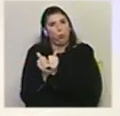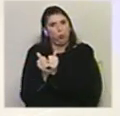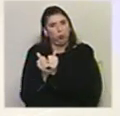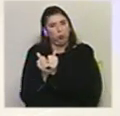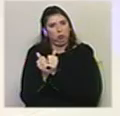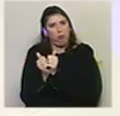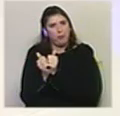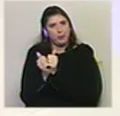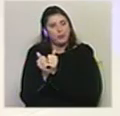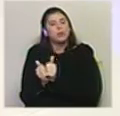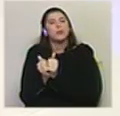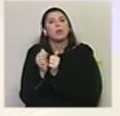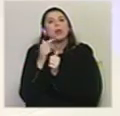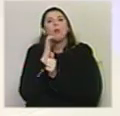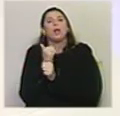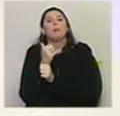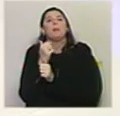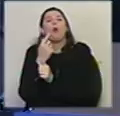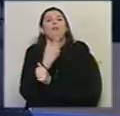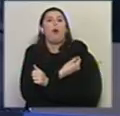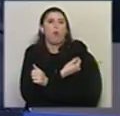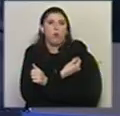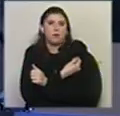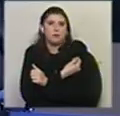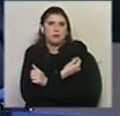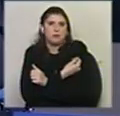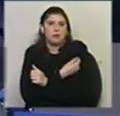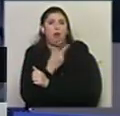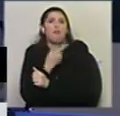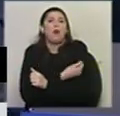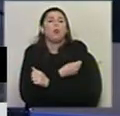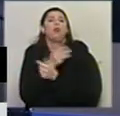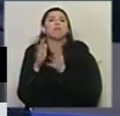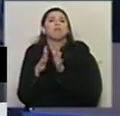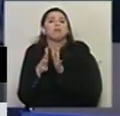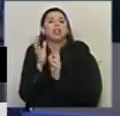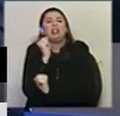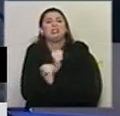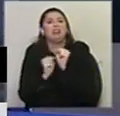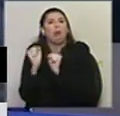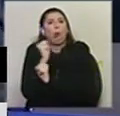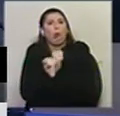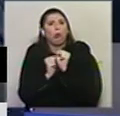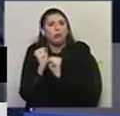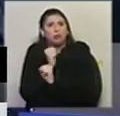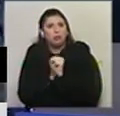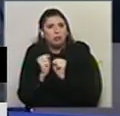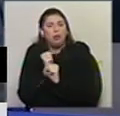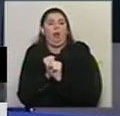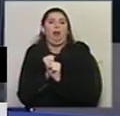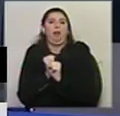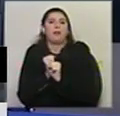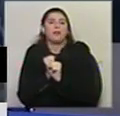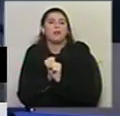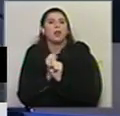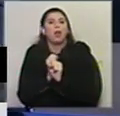el ejemplo de las vacunas. Las vacunas son tecnologías absolutamente también que exigen una